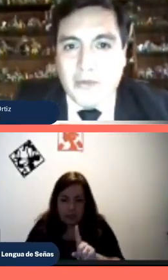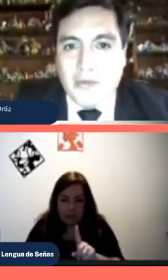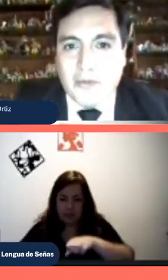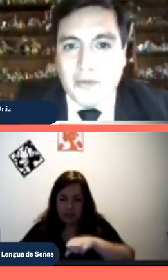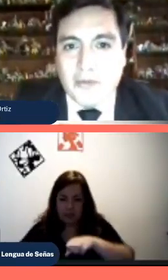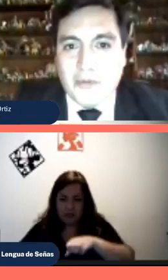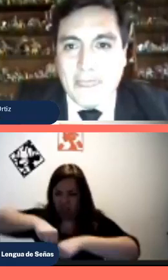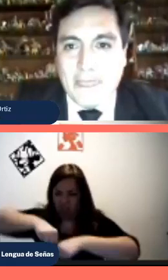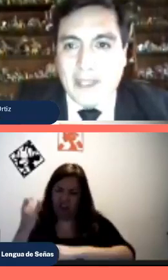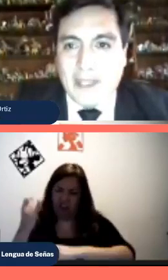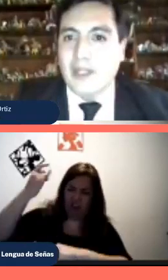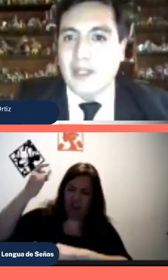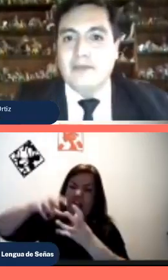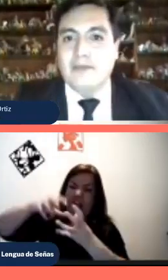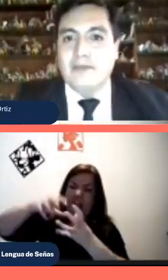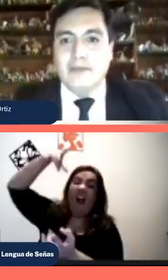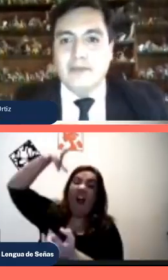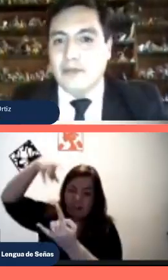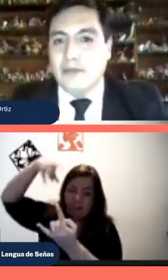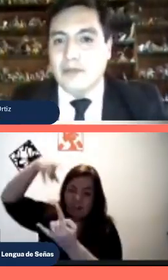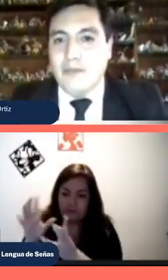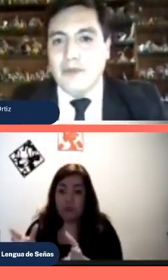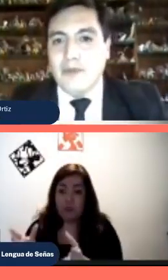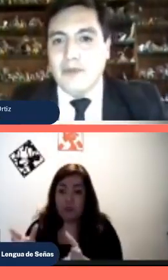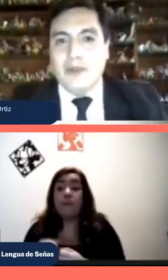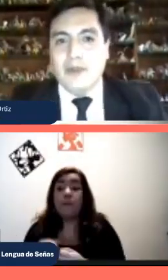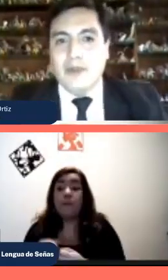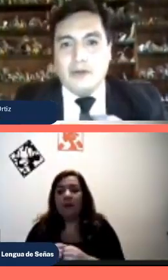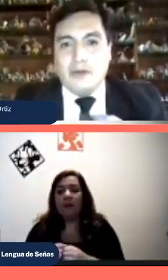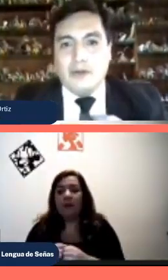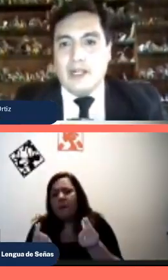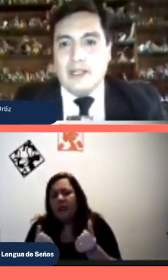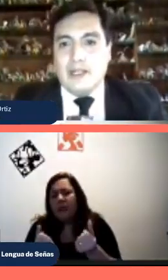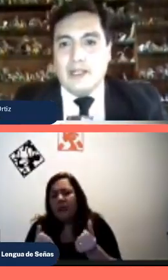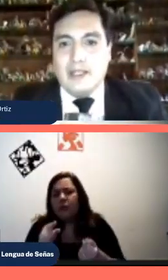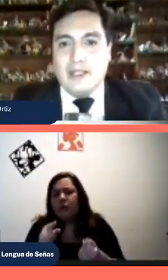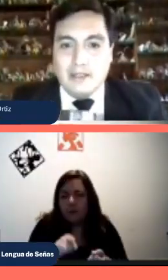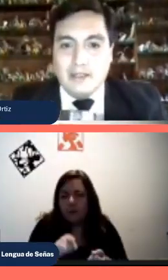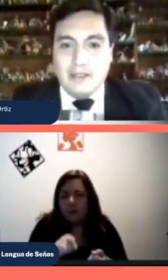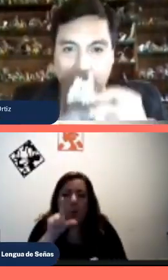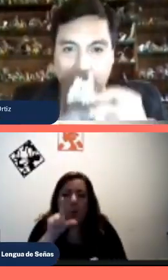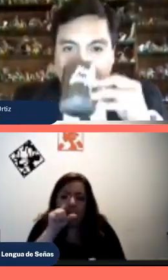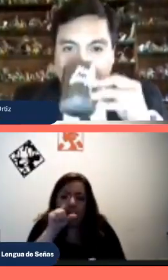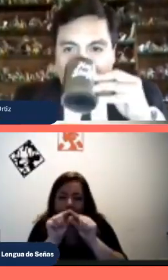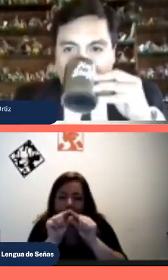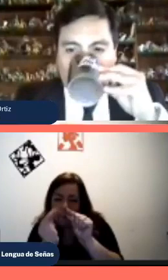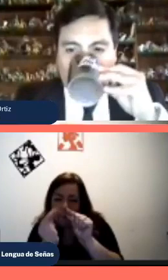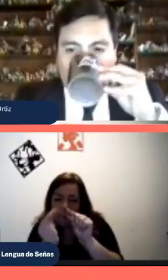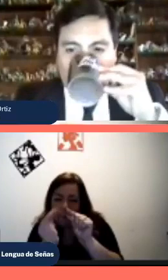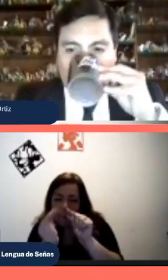como esto de acá, una suerte de pollo con características dinosaurianas.